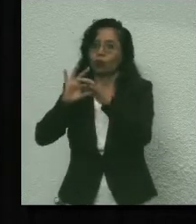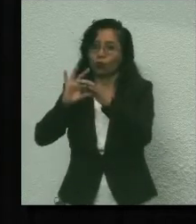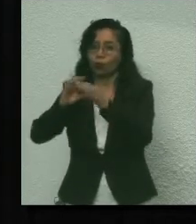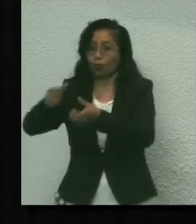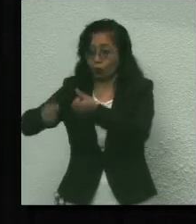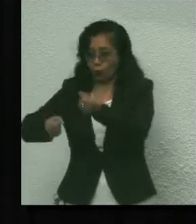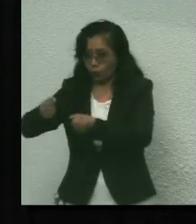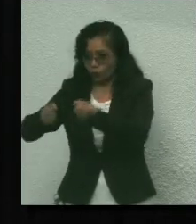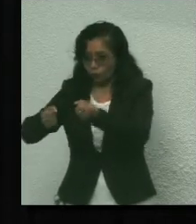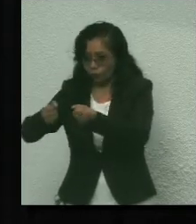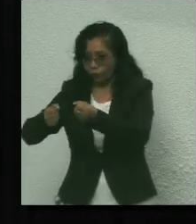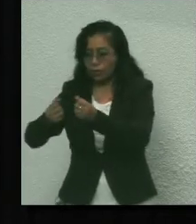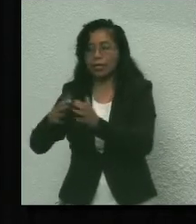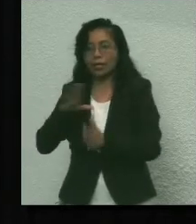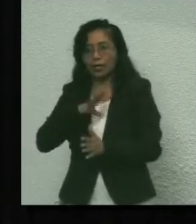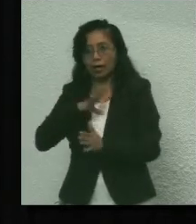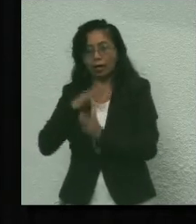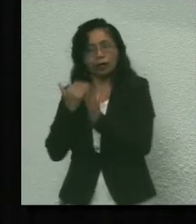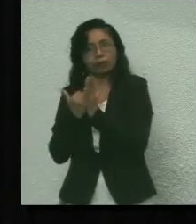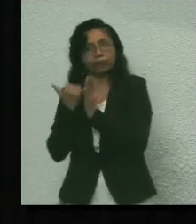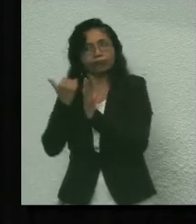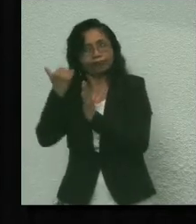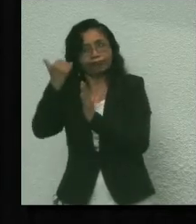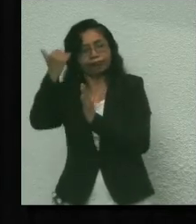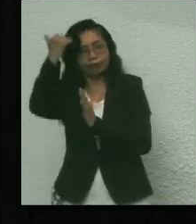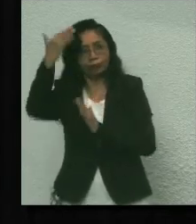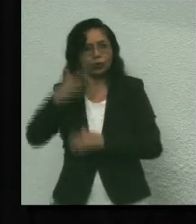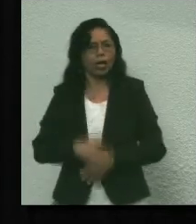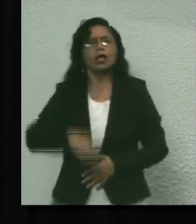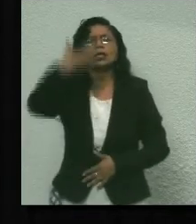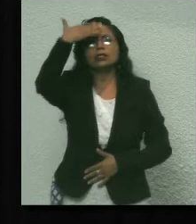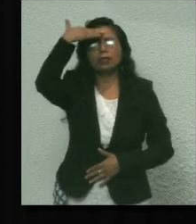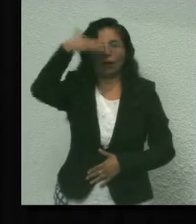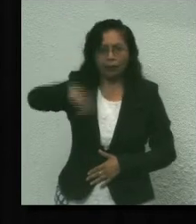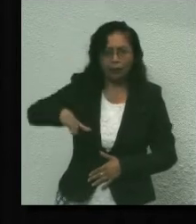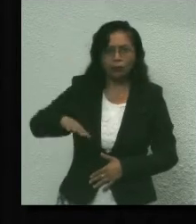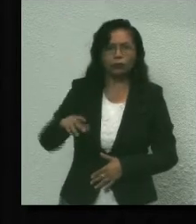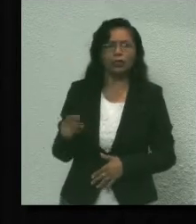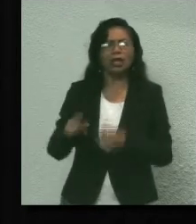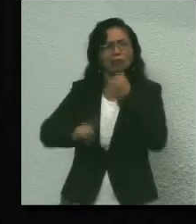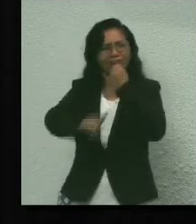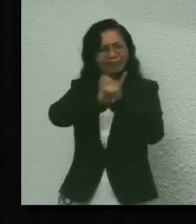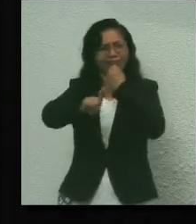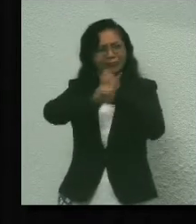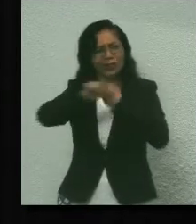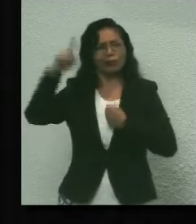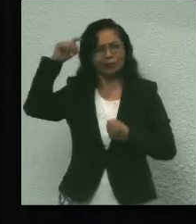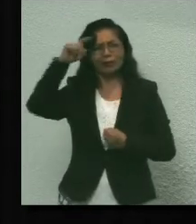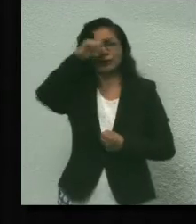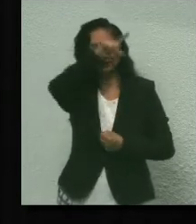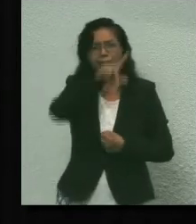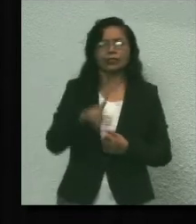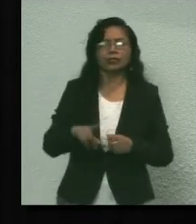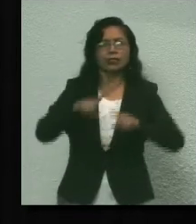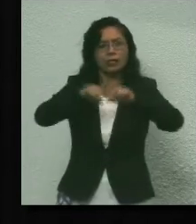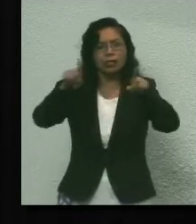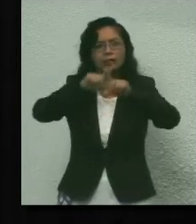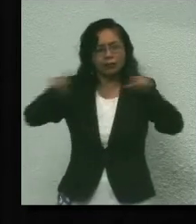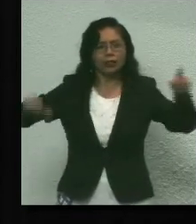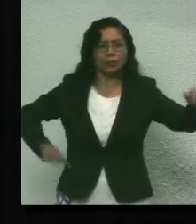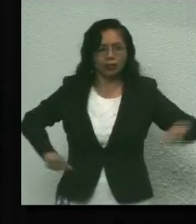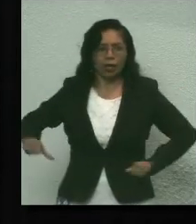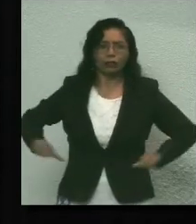veremos mejores resultados estamos conscientes de la complejidad del tema y de las acciones que ha emprendido